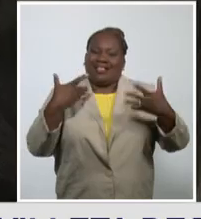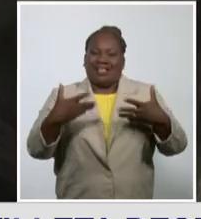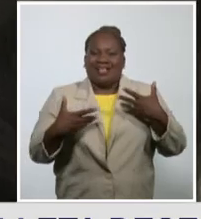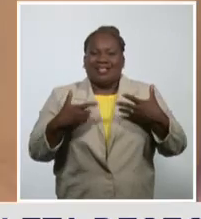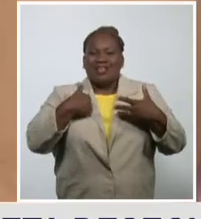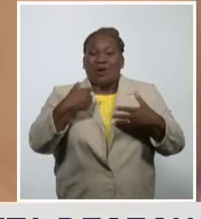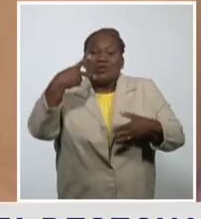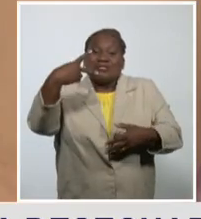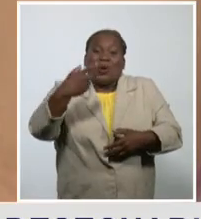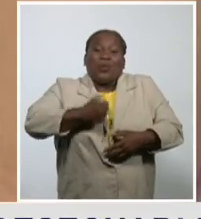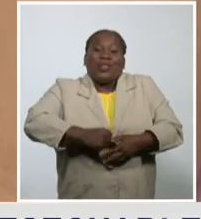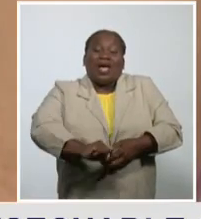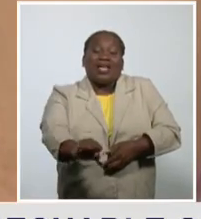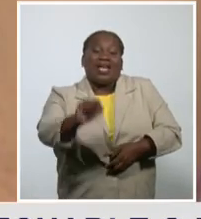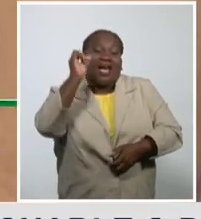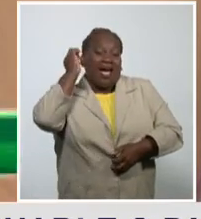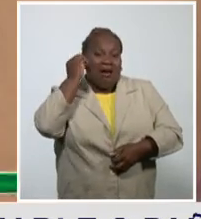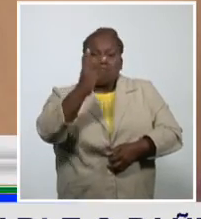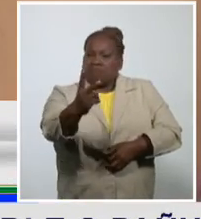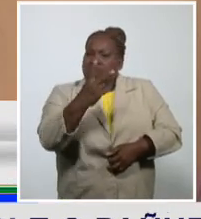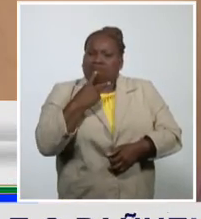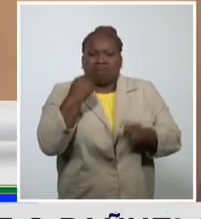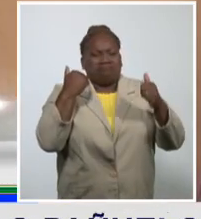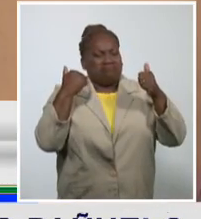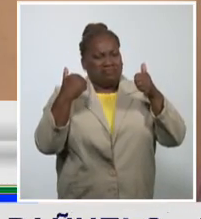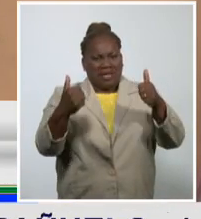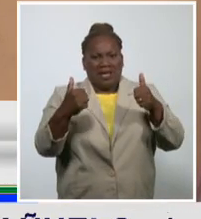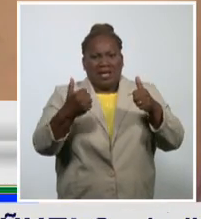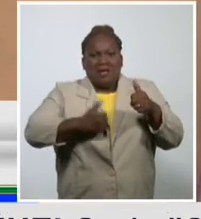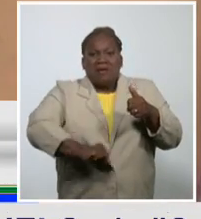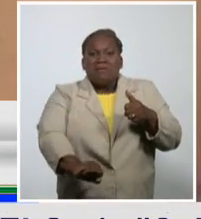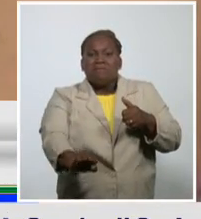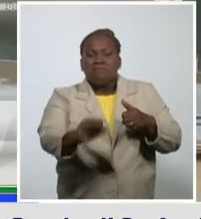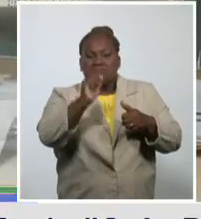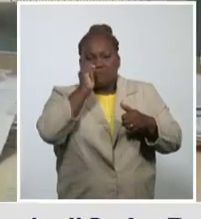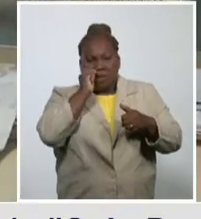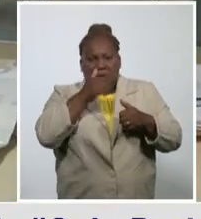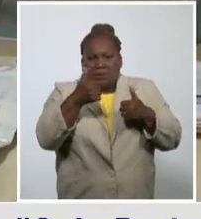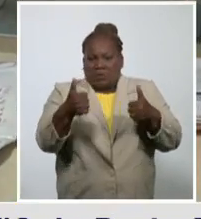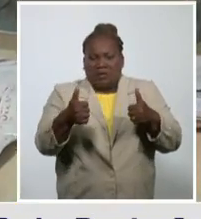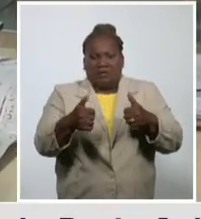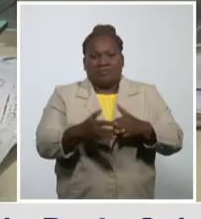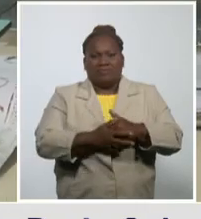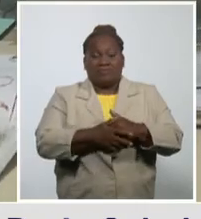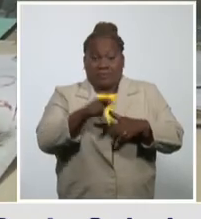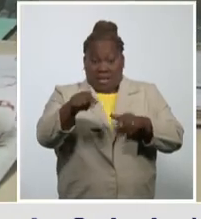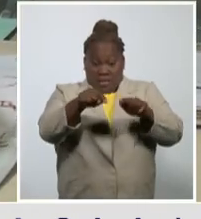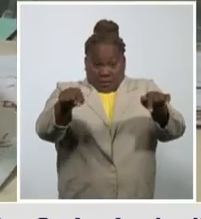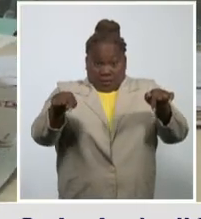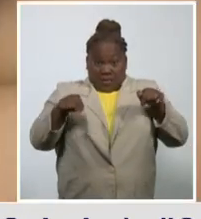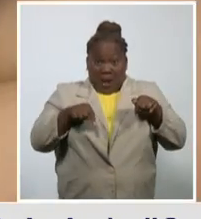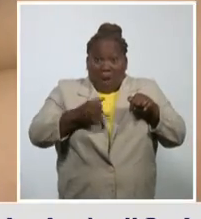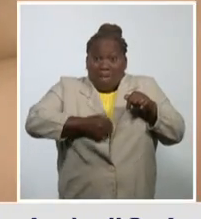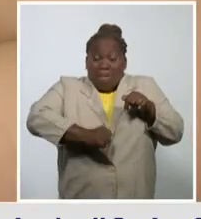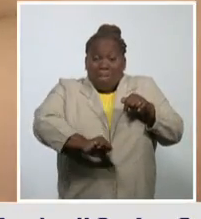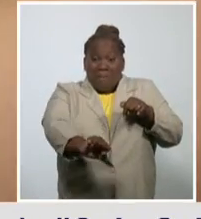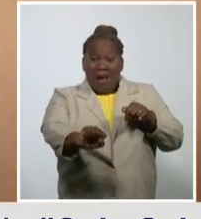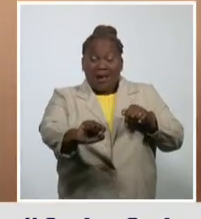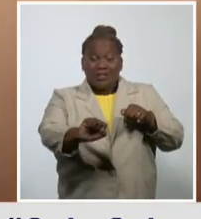segunda bebé. Me atendieron muy bien y mi hijo, otro regalo que me ha dado la vida. En el salón de parto del mayor